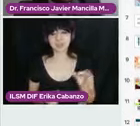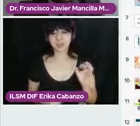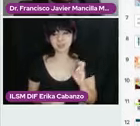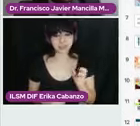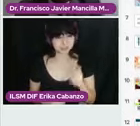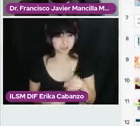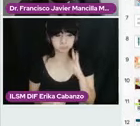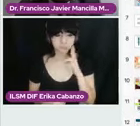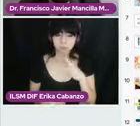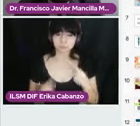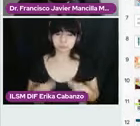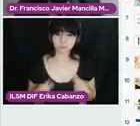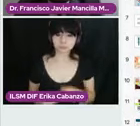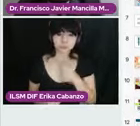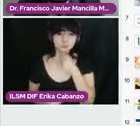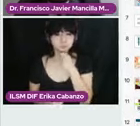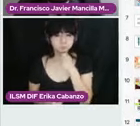¿Sí?